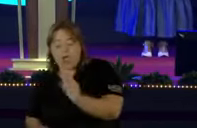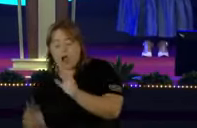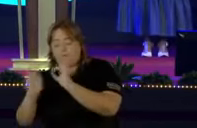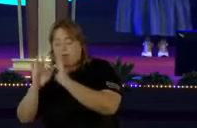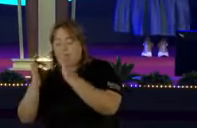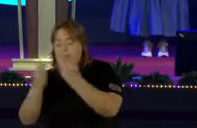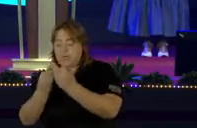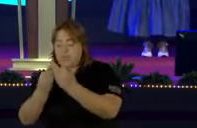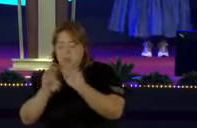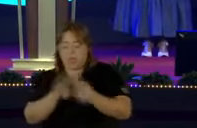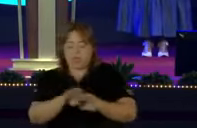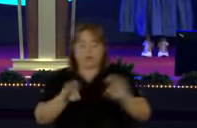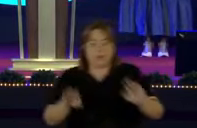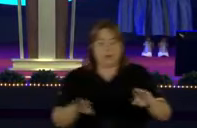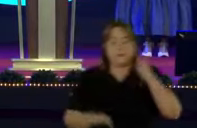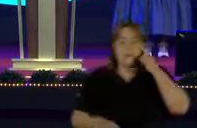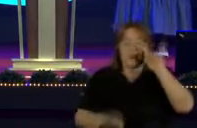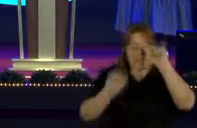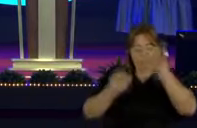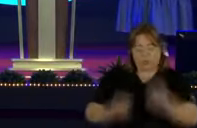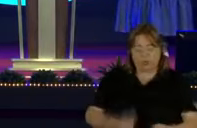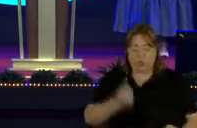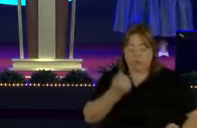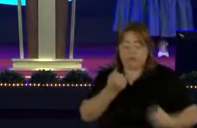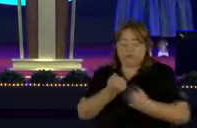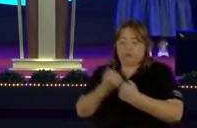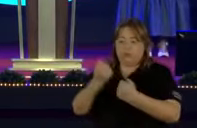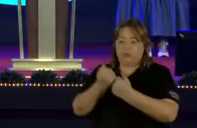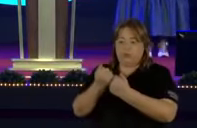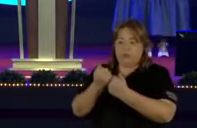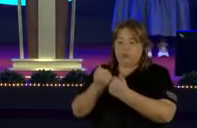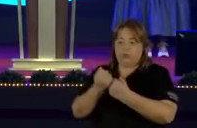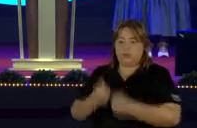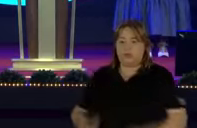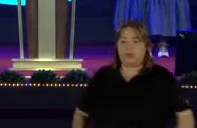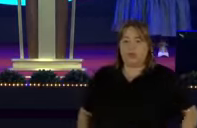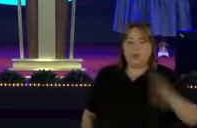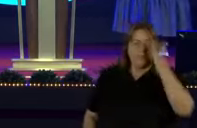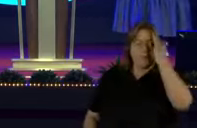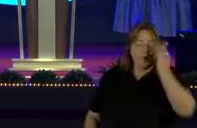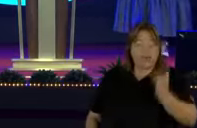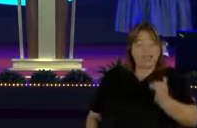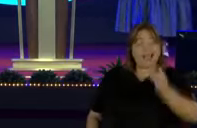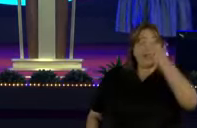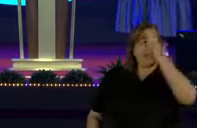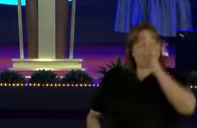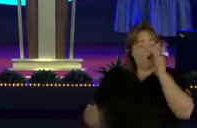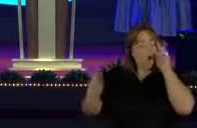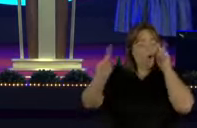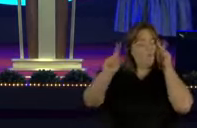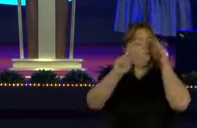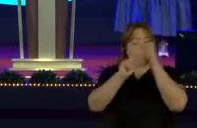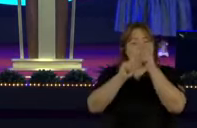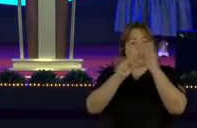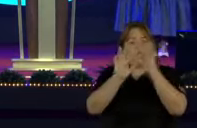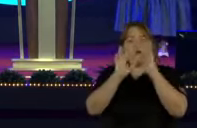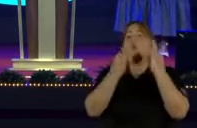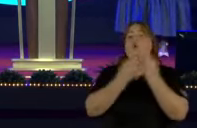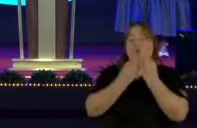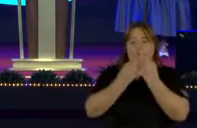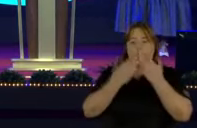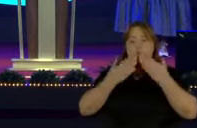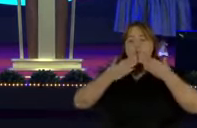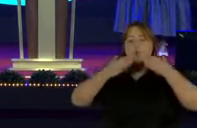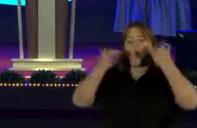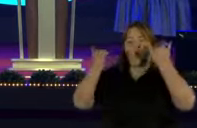sus hijos, para poder levantarlo, porque ahí es que se enfoca Dios, en la familia. Y hoy tengo el privilegio, yo